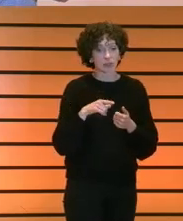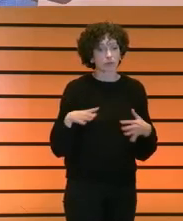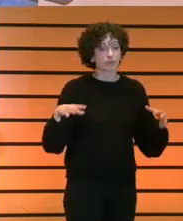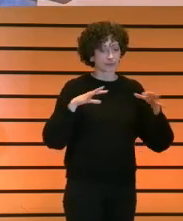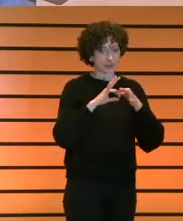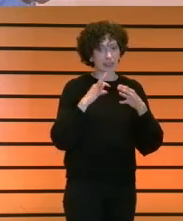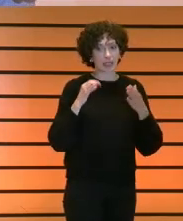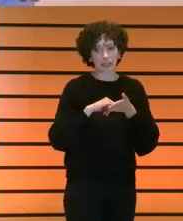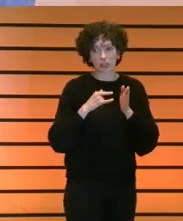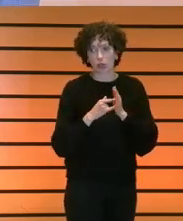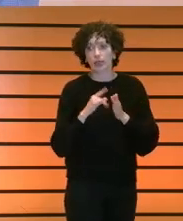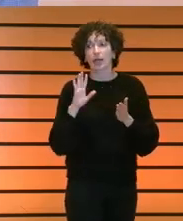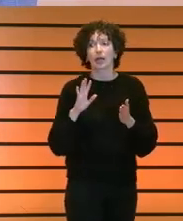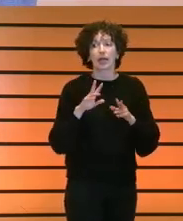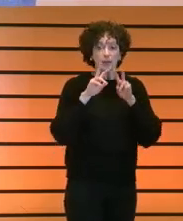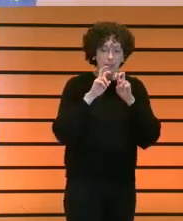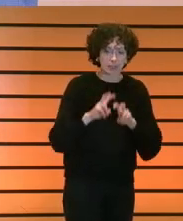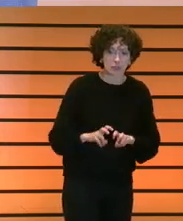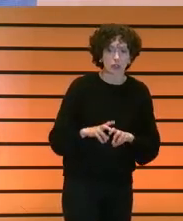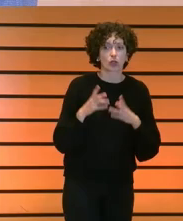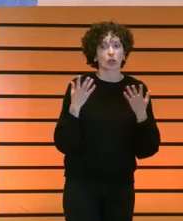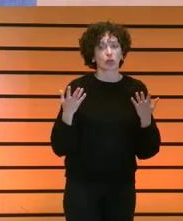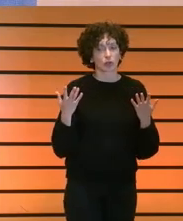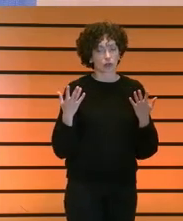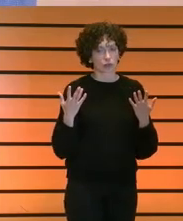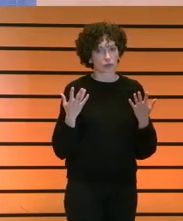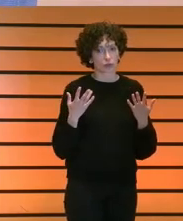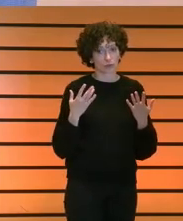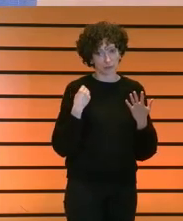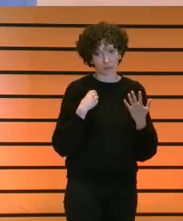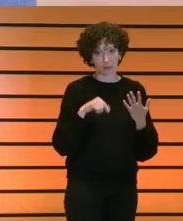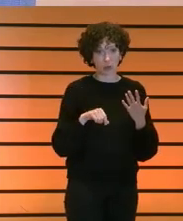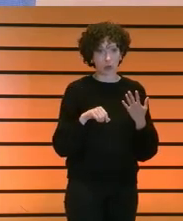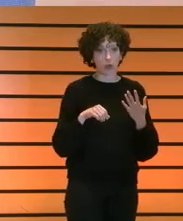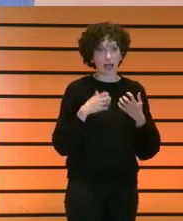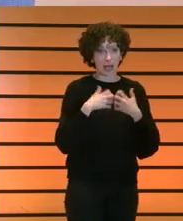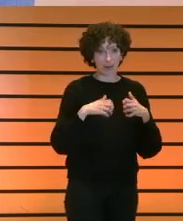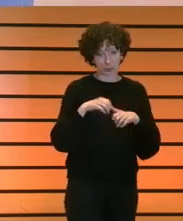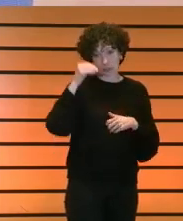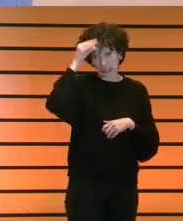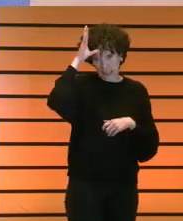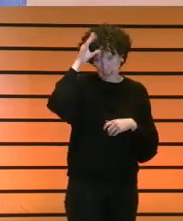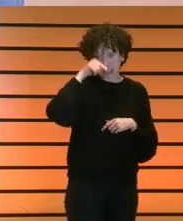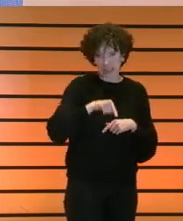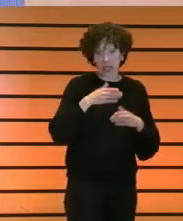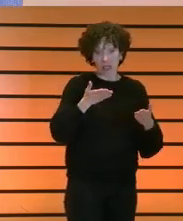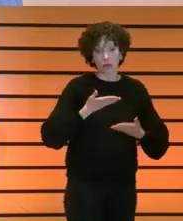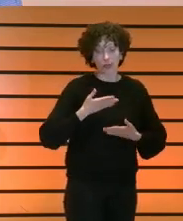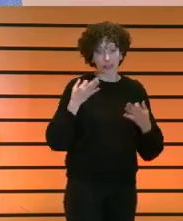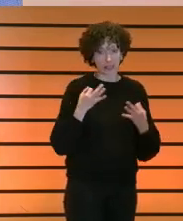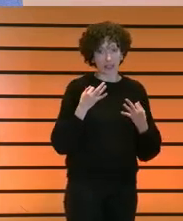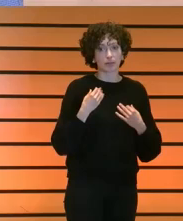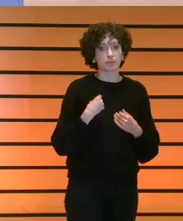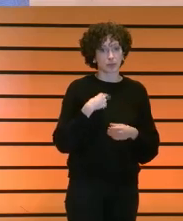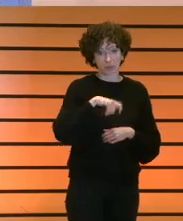toda esa I+D, todo ese machine learning que tienen todos estos sensores, permiten que esas personas que estamos capacitando para